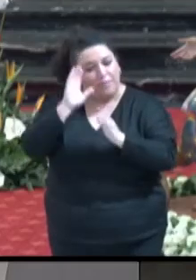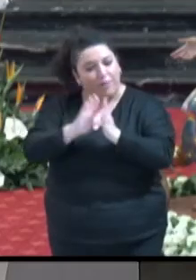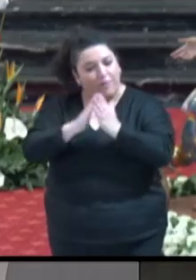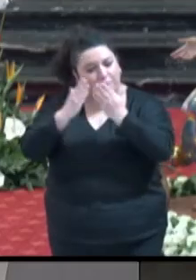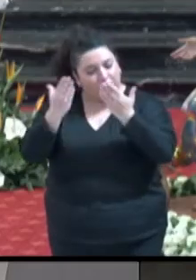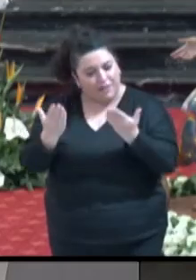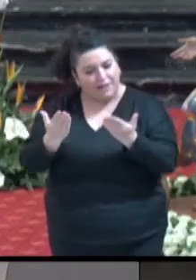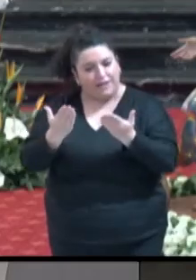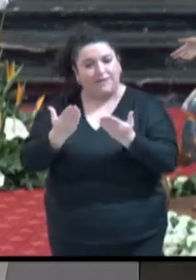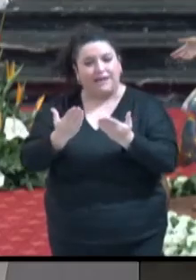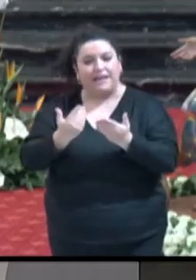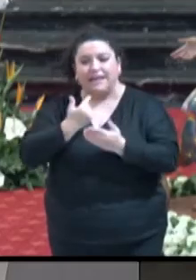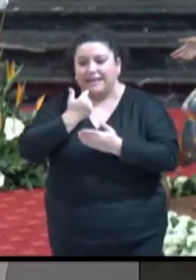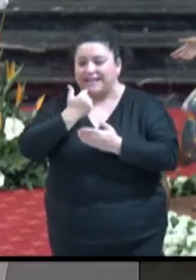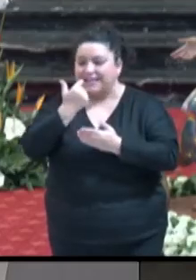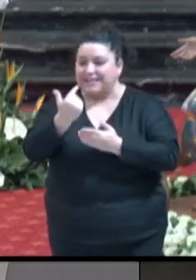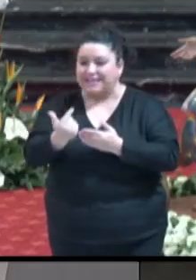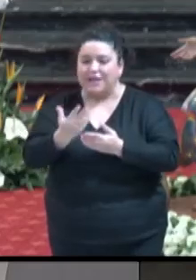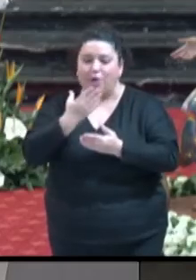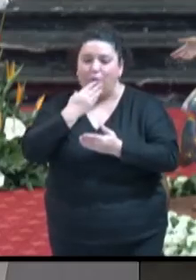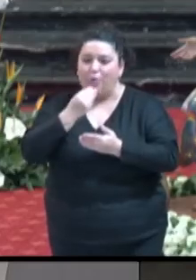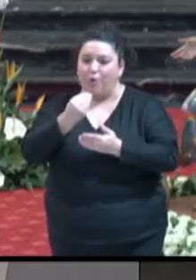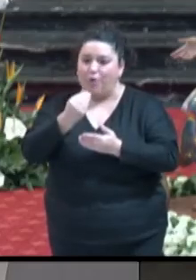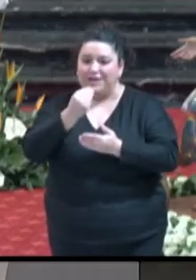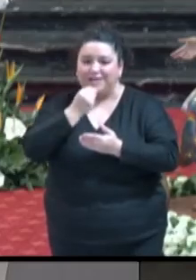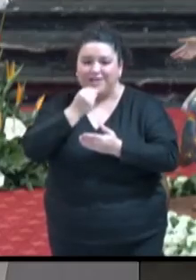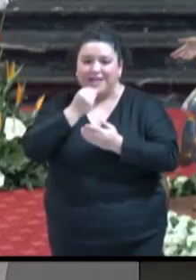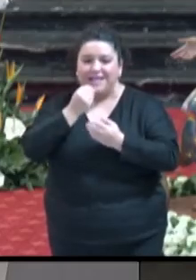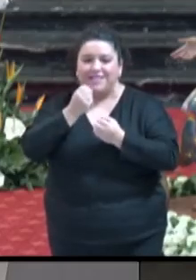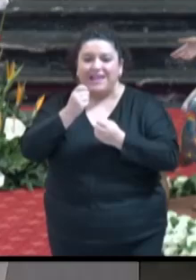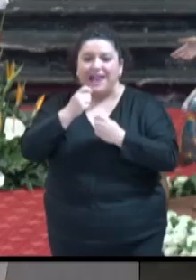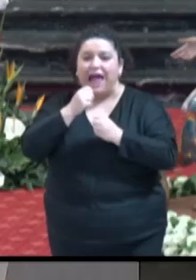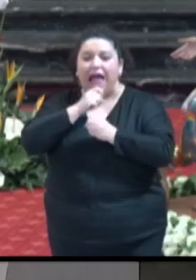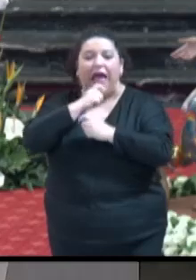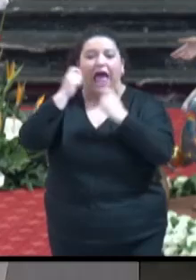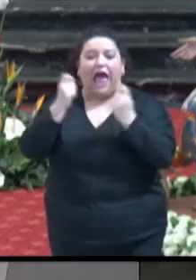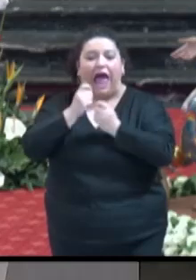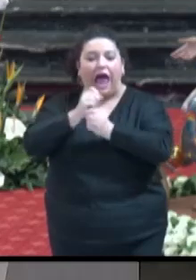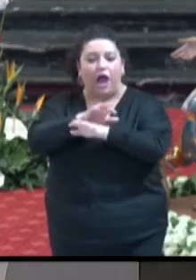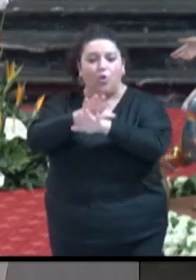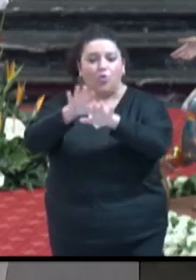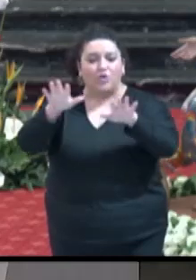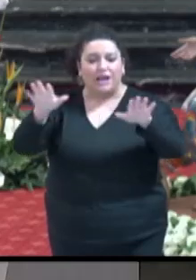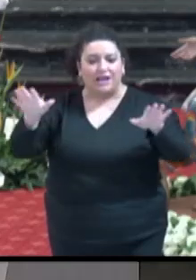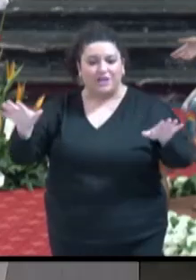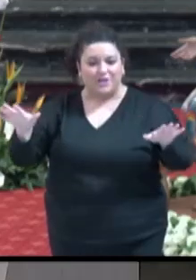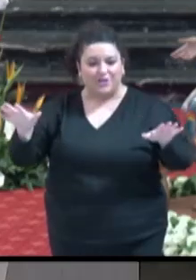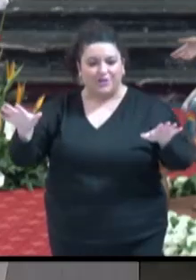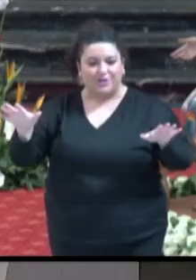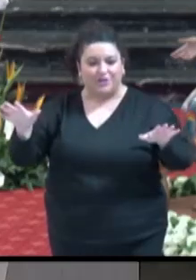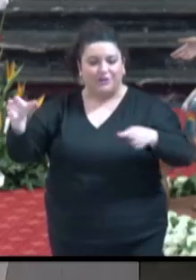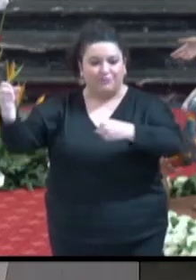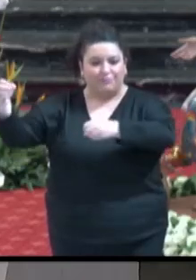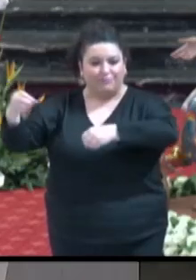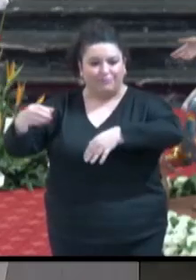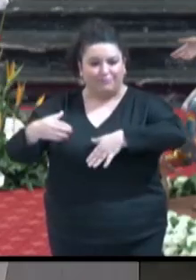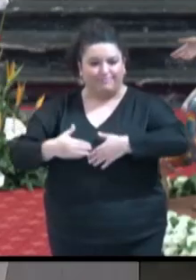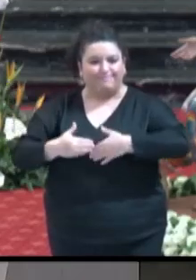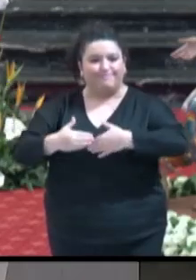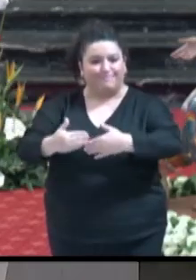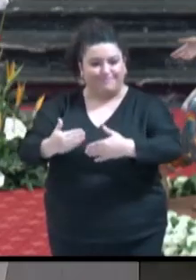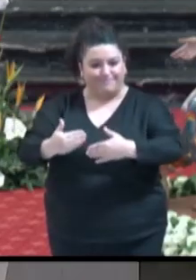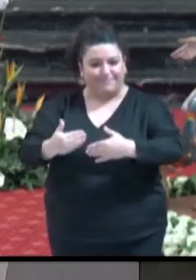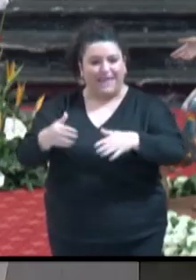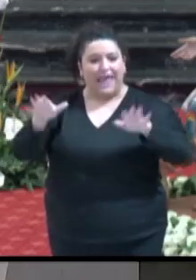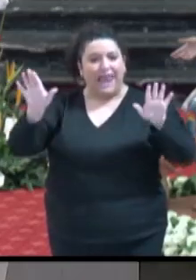página bellísima de la anunciación de la Encarnación